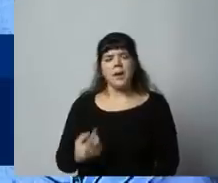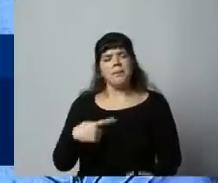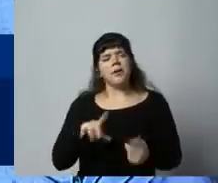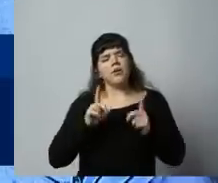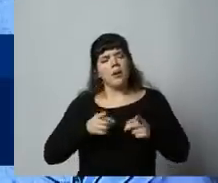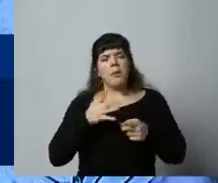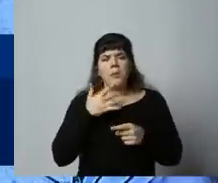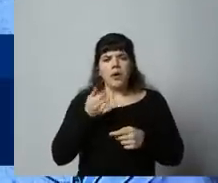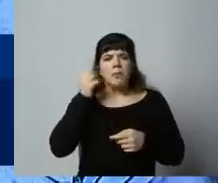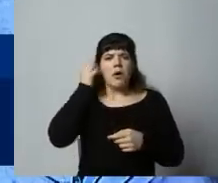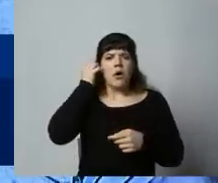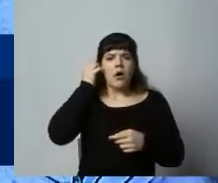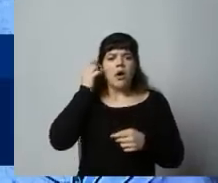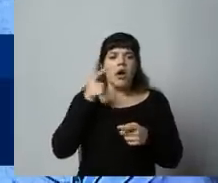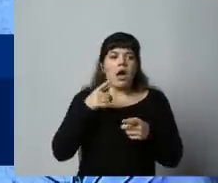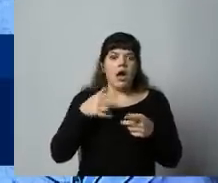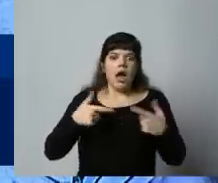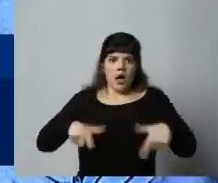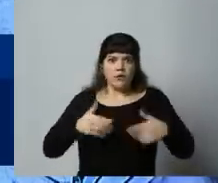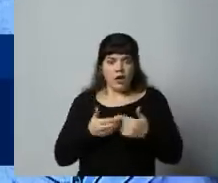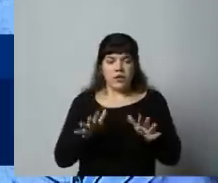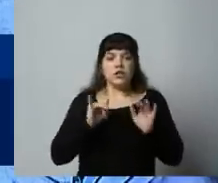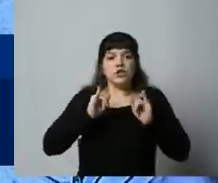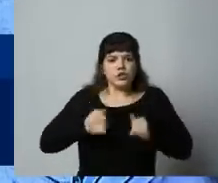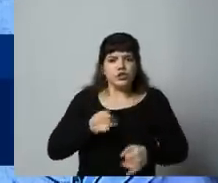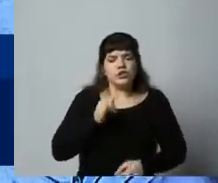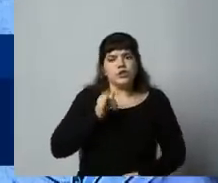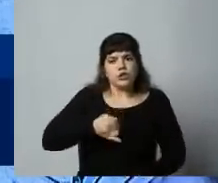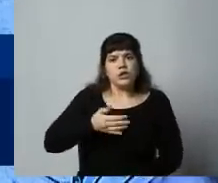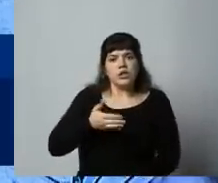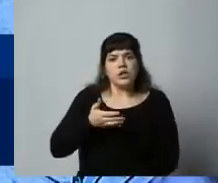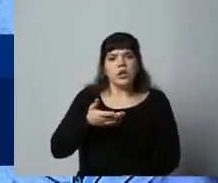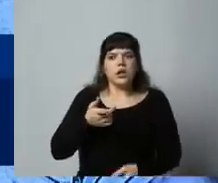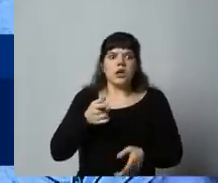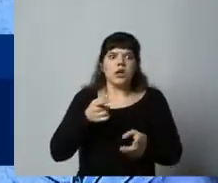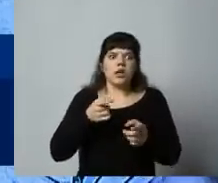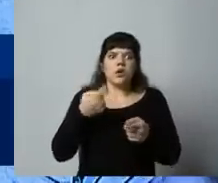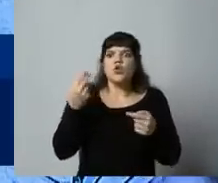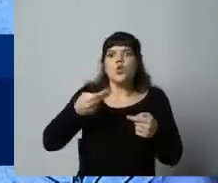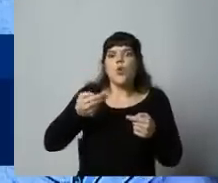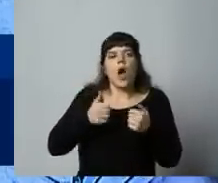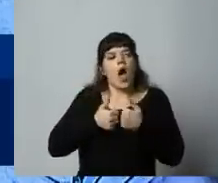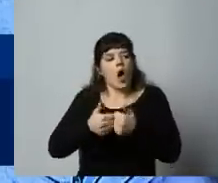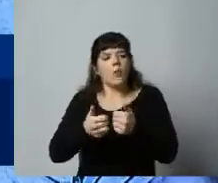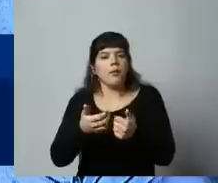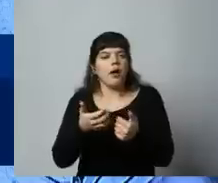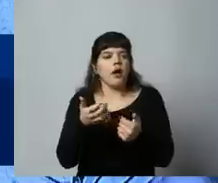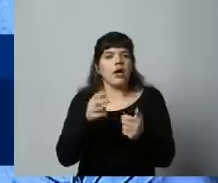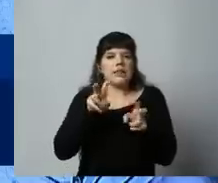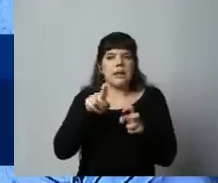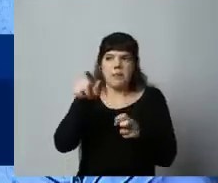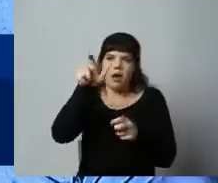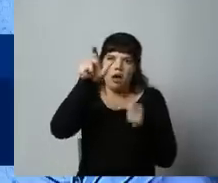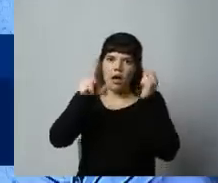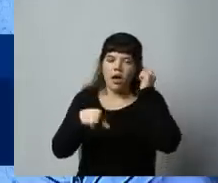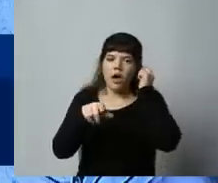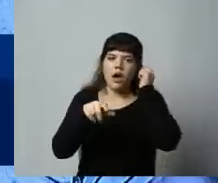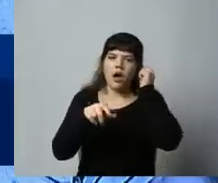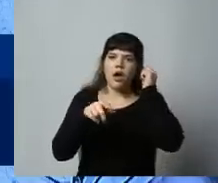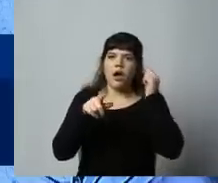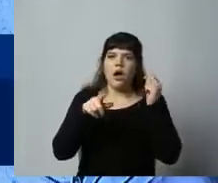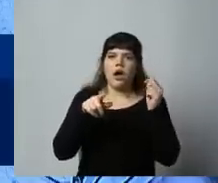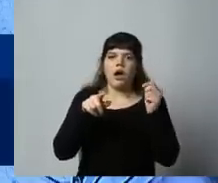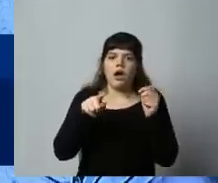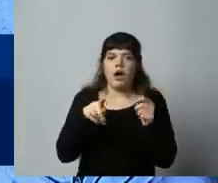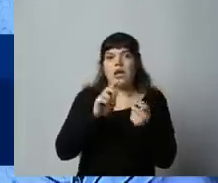igual si bien el cabido Abierto formalmente como como partido no acompañó la posición de luz de que esto de que la